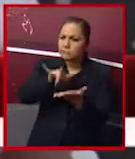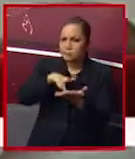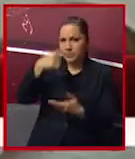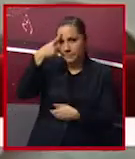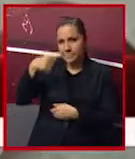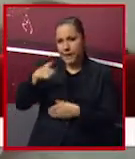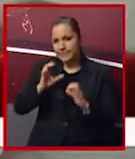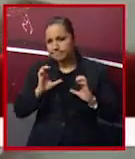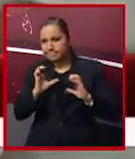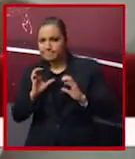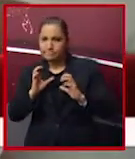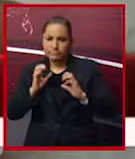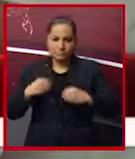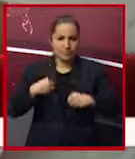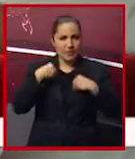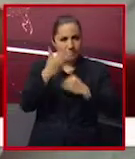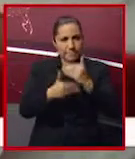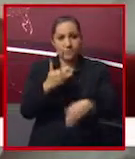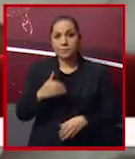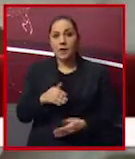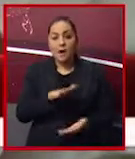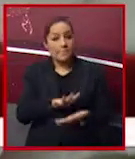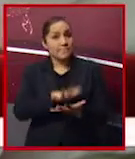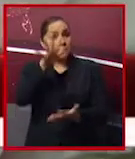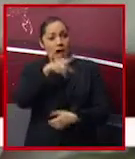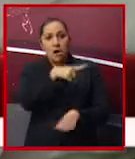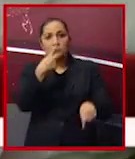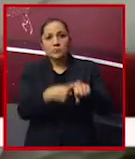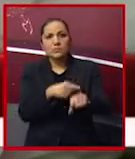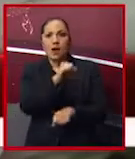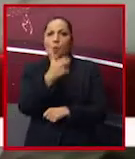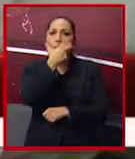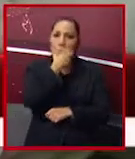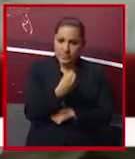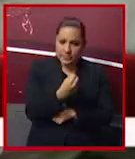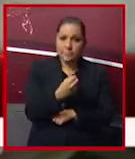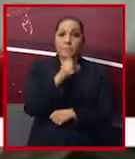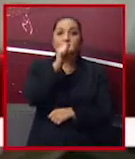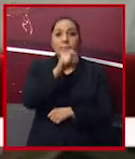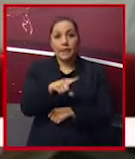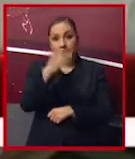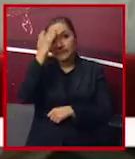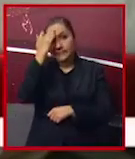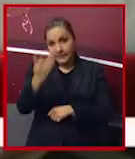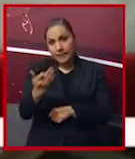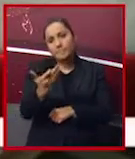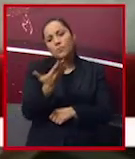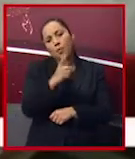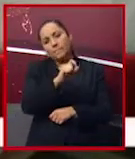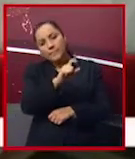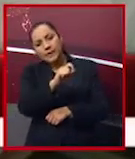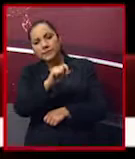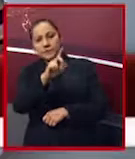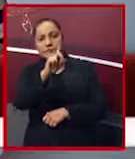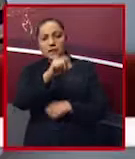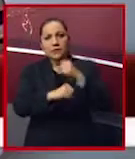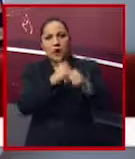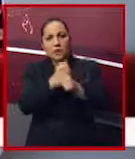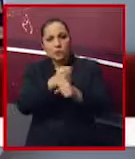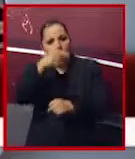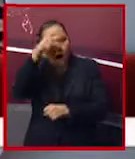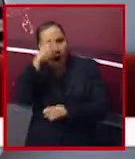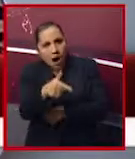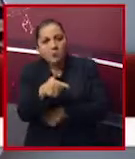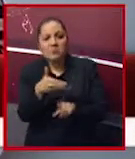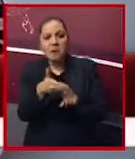Guillain-Barré afecta mayoritariamente a los hombres y es en la segunda y tercera décadas de la vida cuando se detecta. Se